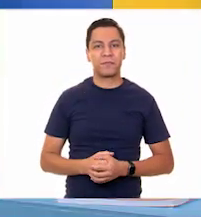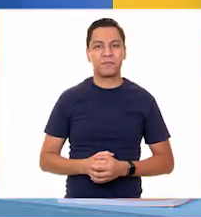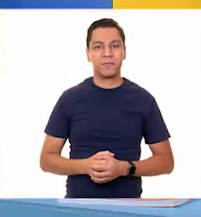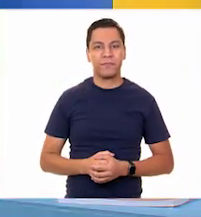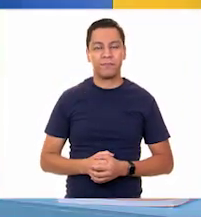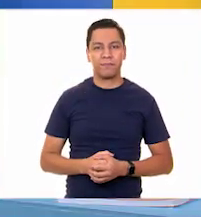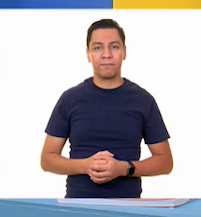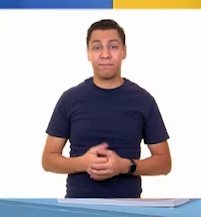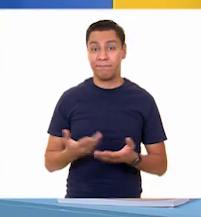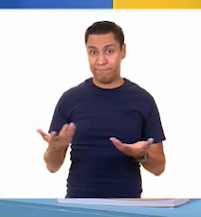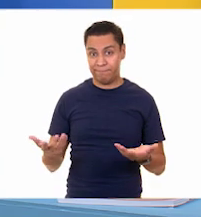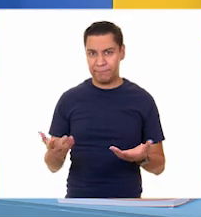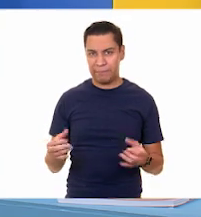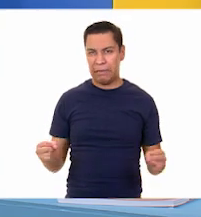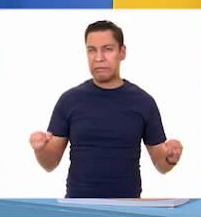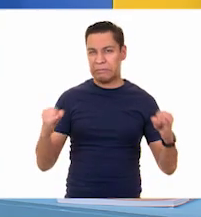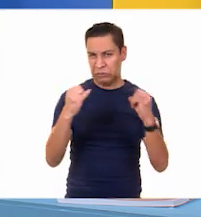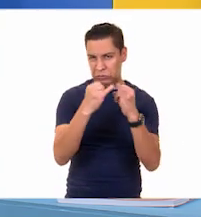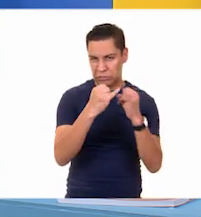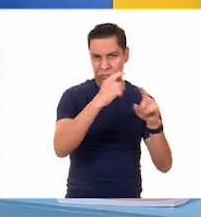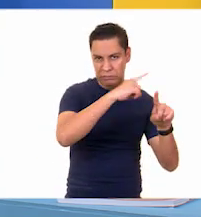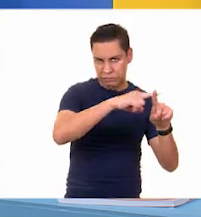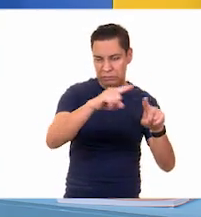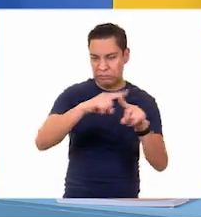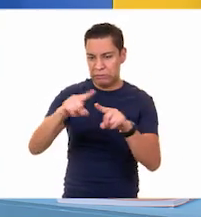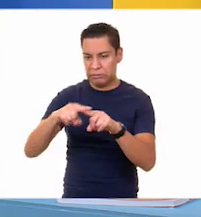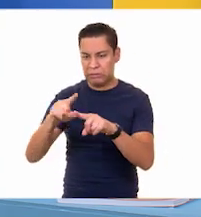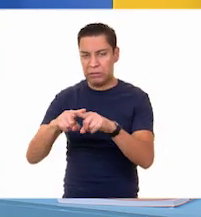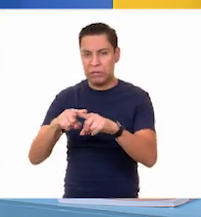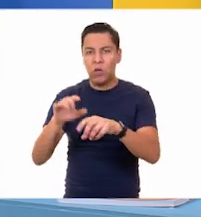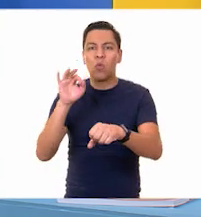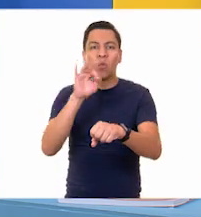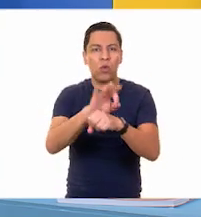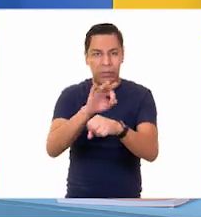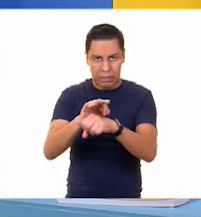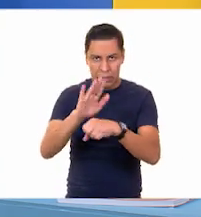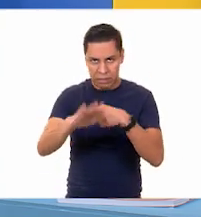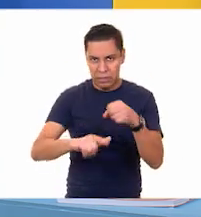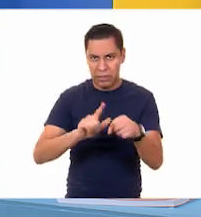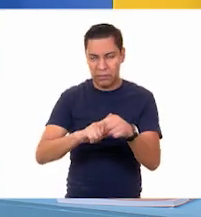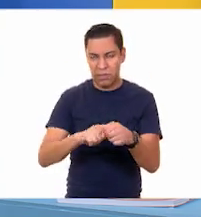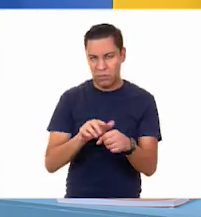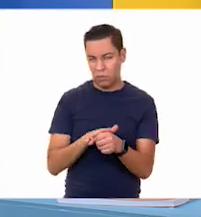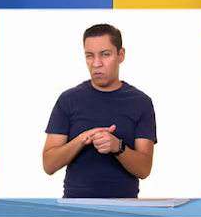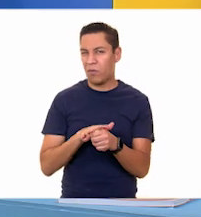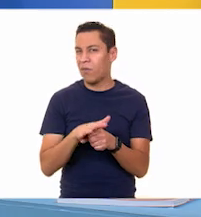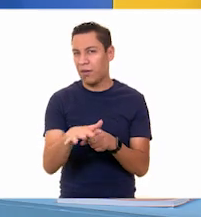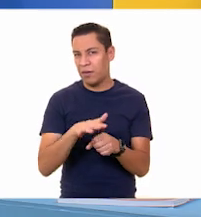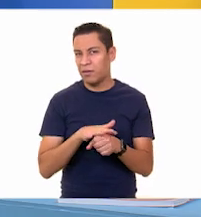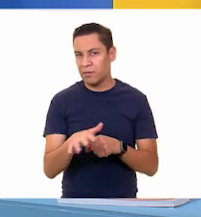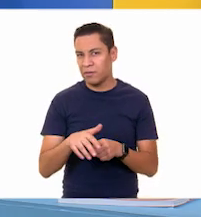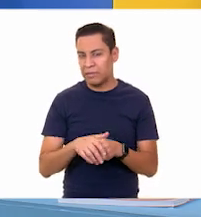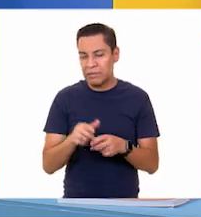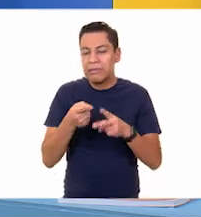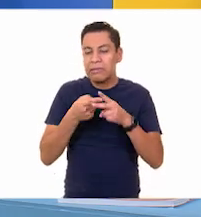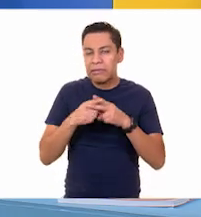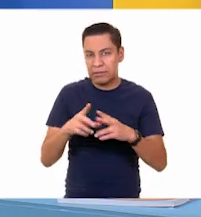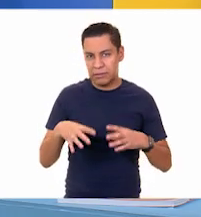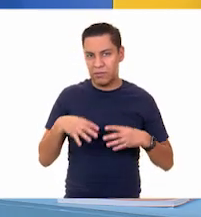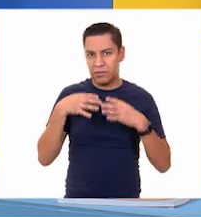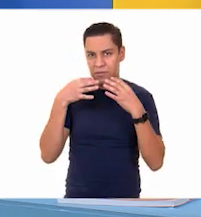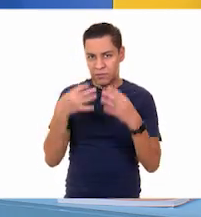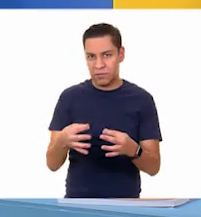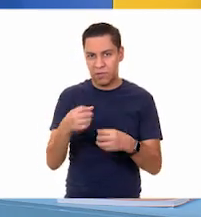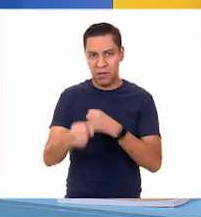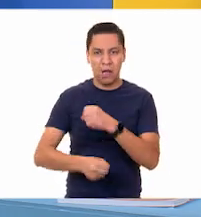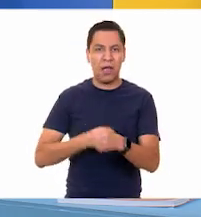Las primeras instituciones especializadas en la protección de la naturaleza y la biodiversidad de nuestro país empezaron a fundarse a